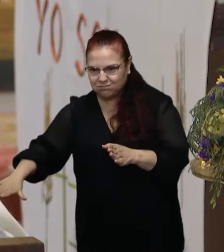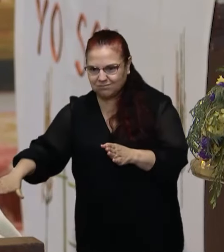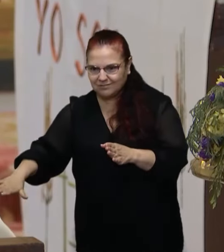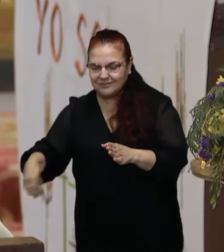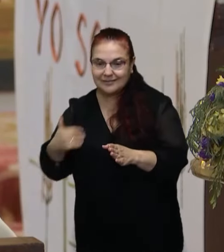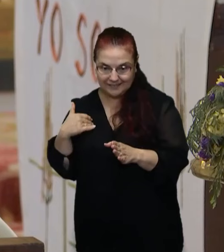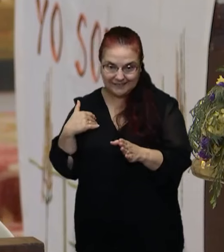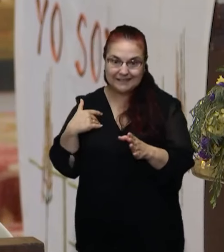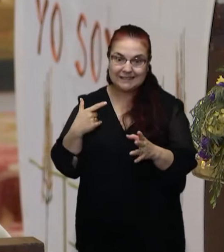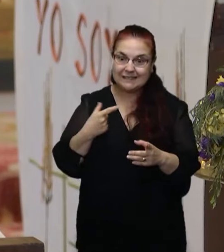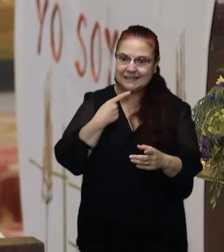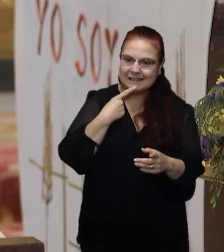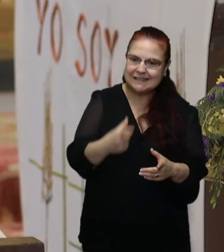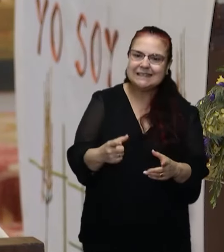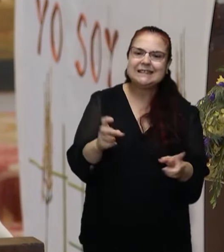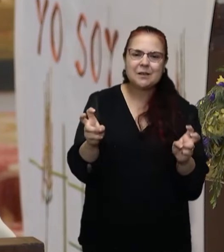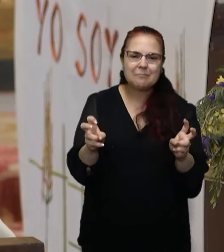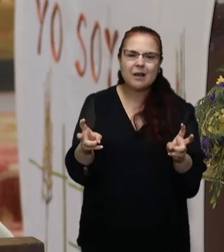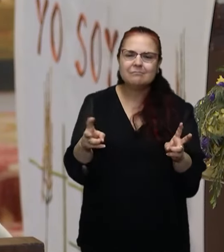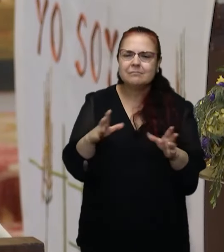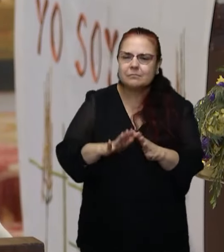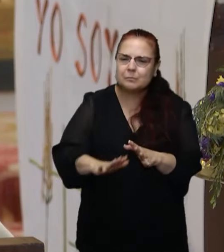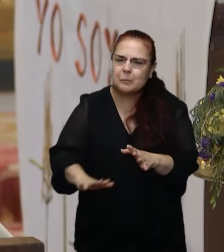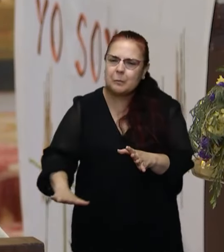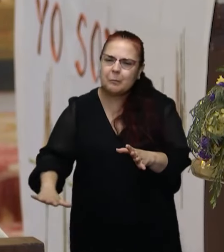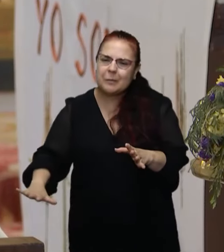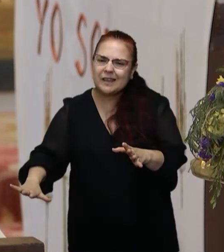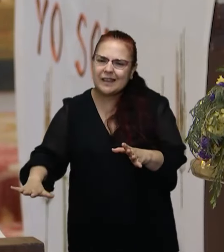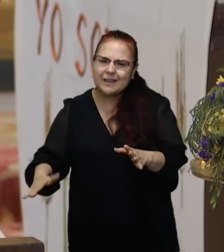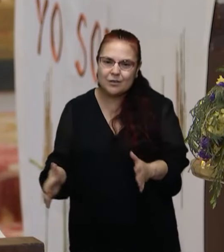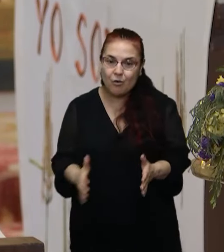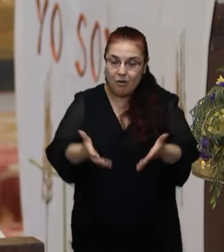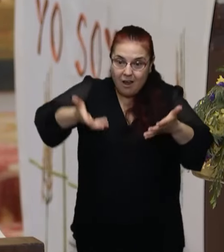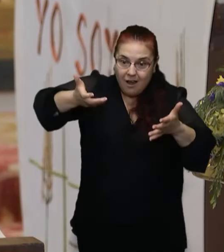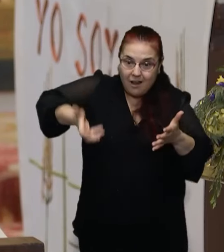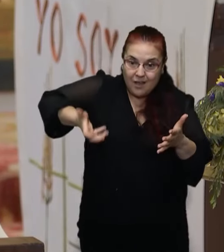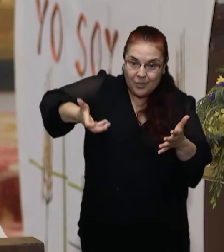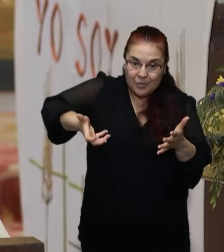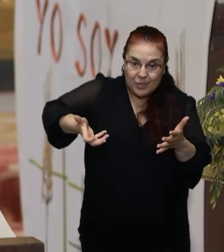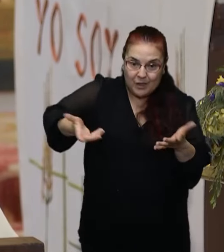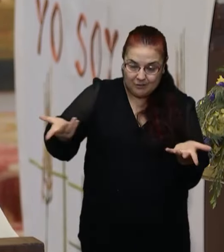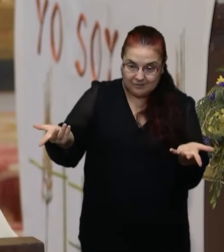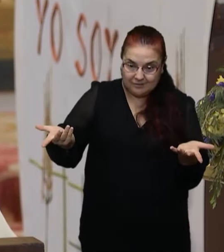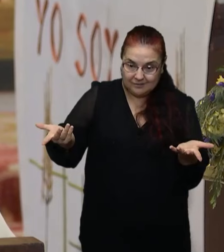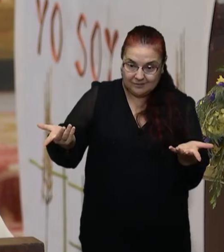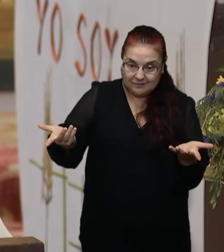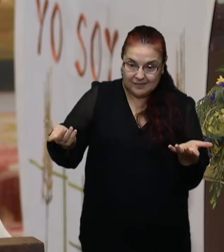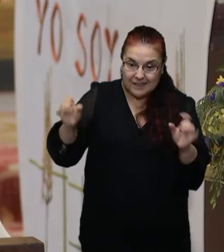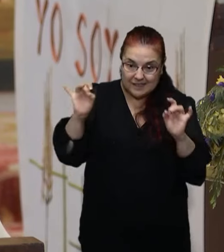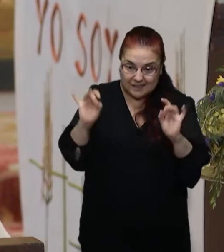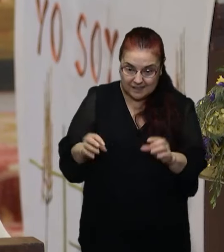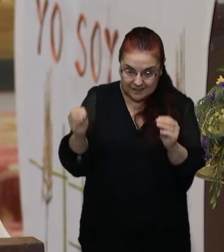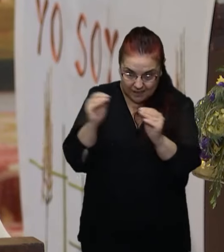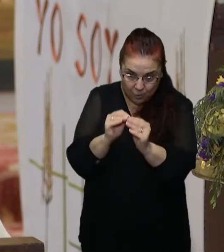grandeza, estamos hablando de una pequeñez, desde luego no según el mundo, sino según